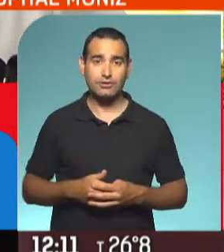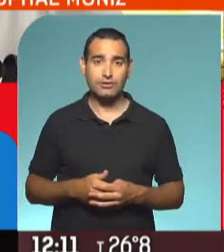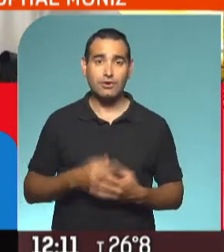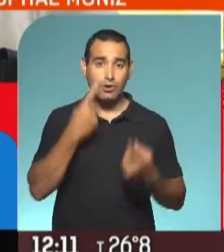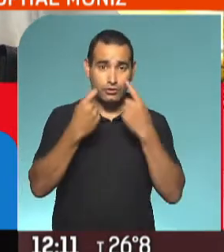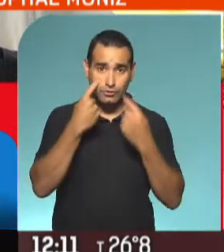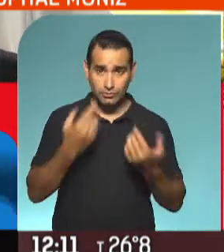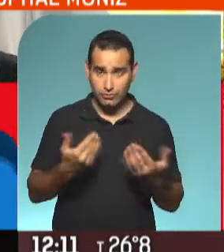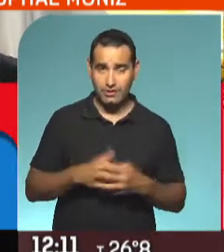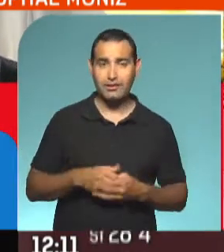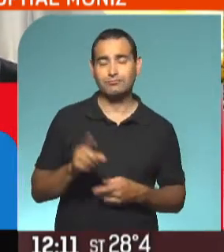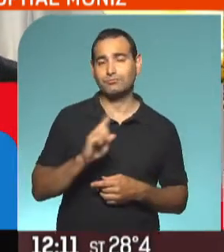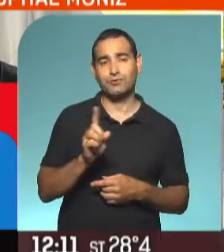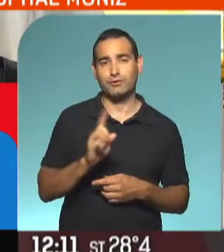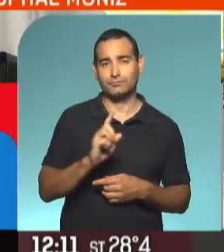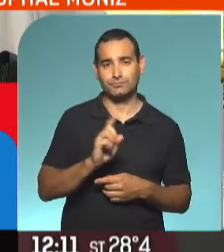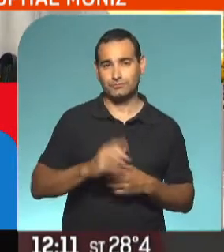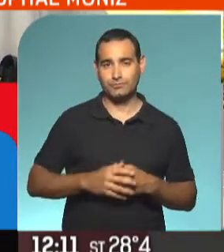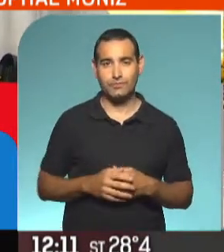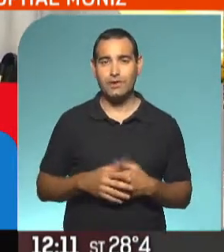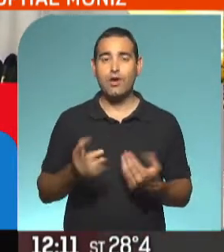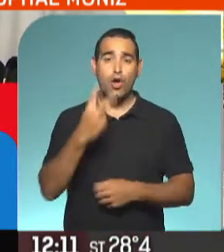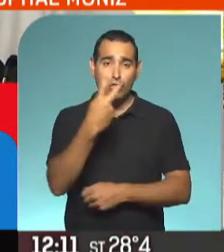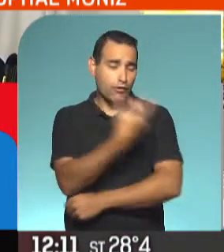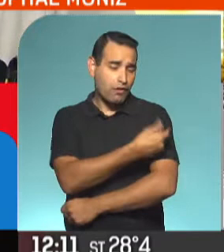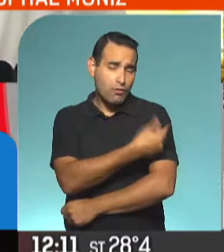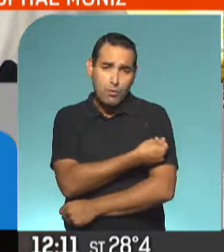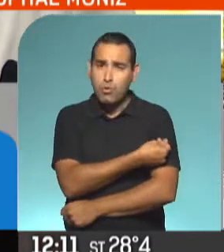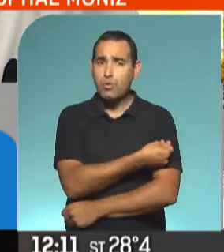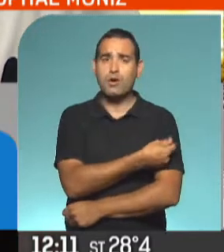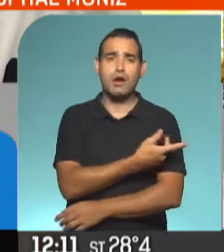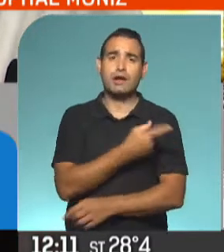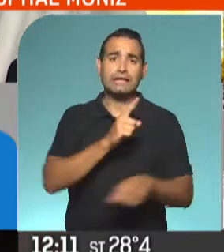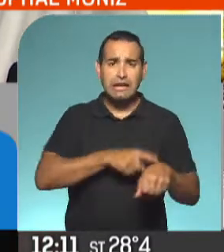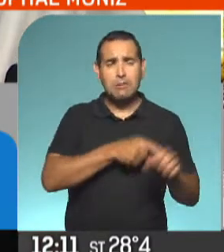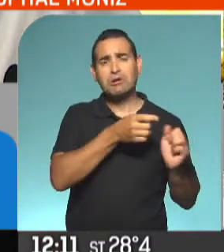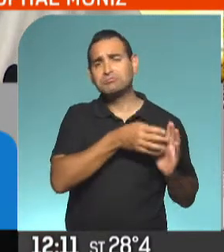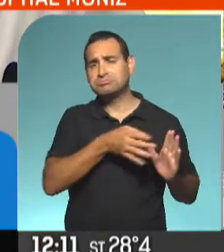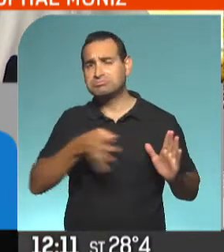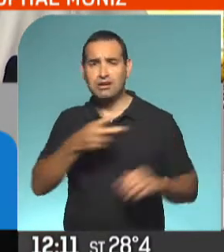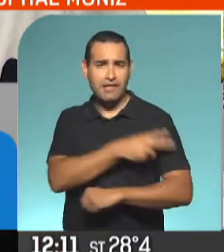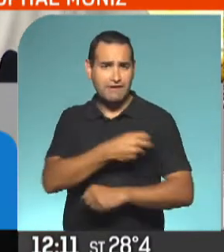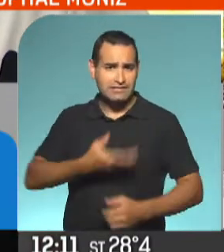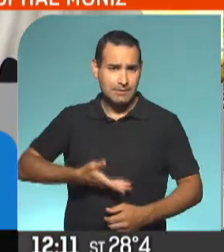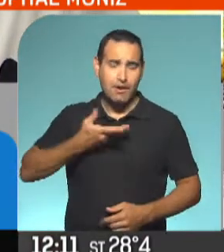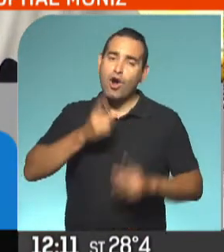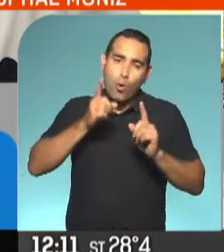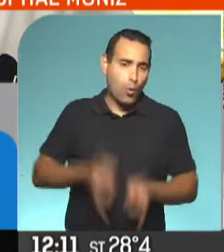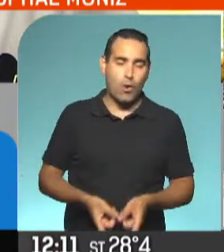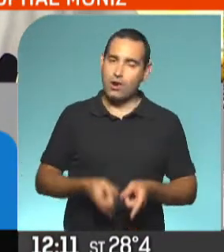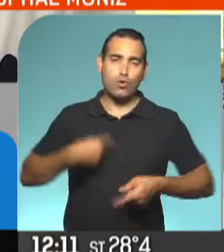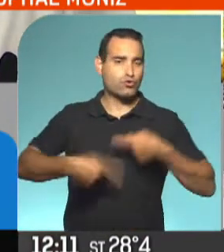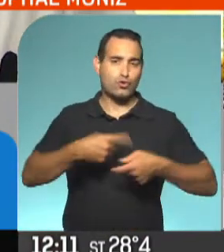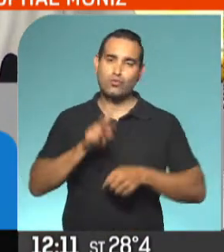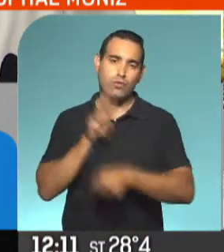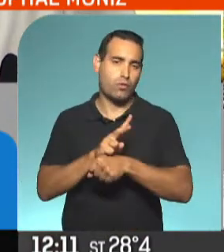controles? No, bajo ningún concepto. Aún con las dos dosis y ya habiendo pasado el tiempo suficiente para tener anticuerpos, seguimos todos con